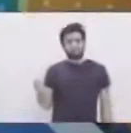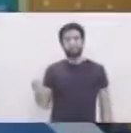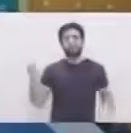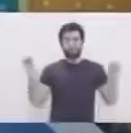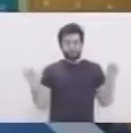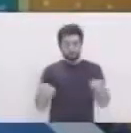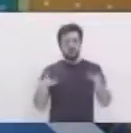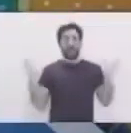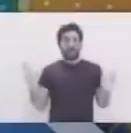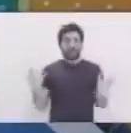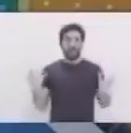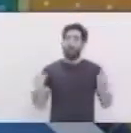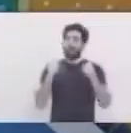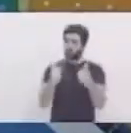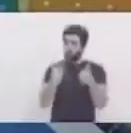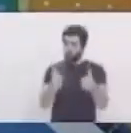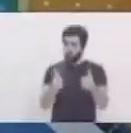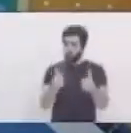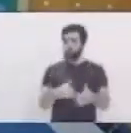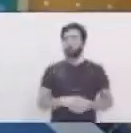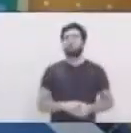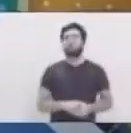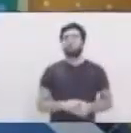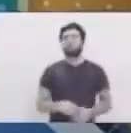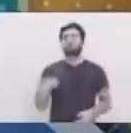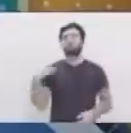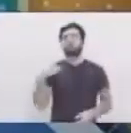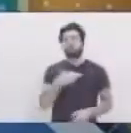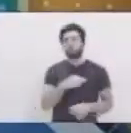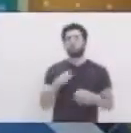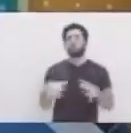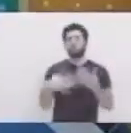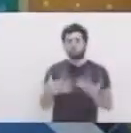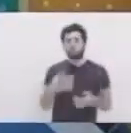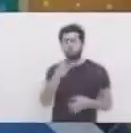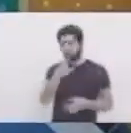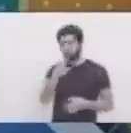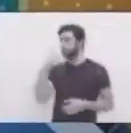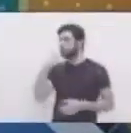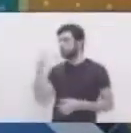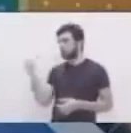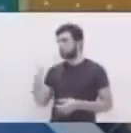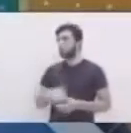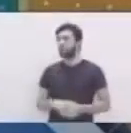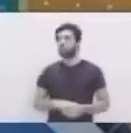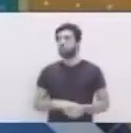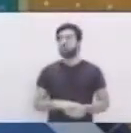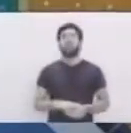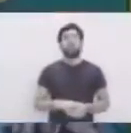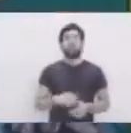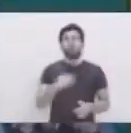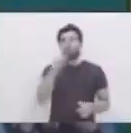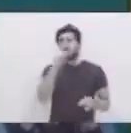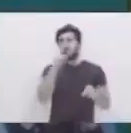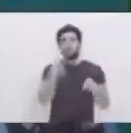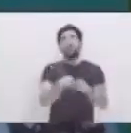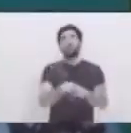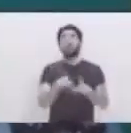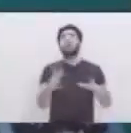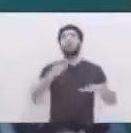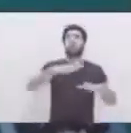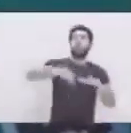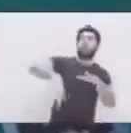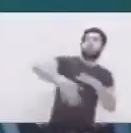varita mágica. Muy bien, entonces aquí está tu varita mágica y... También una bolsa mágica.